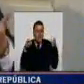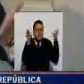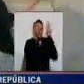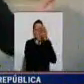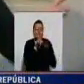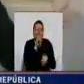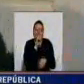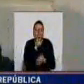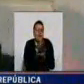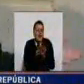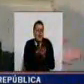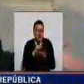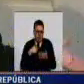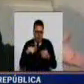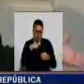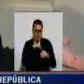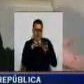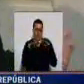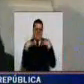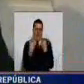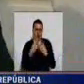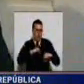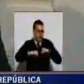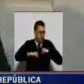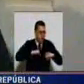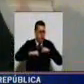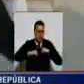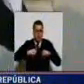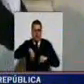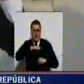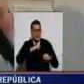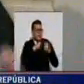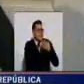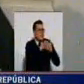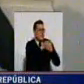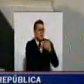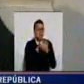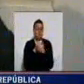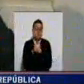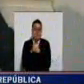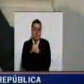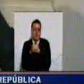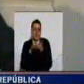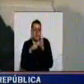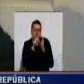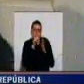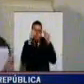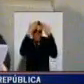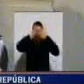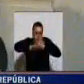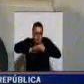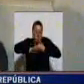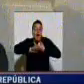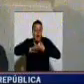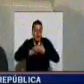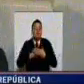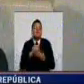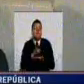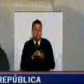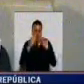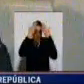tuviéramos tiempo los senadores que hemos estado en esta lucha de movernos. O sea, primer indicio, la subasta la intentaron hacer